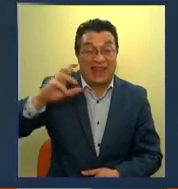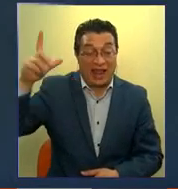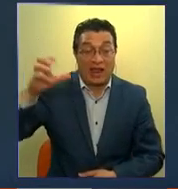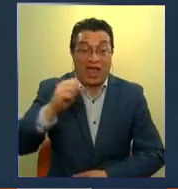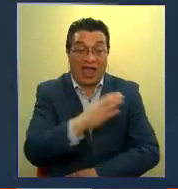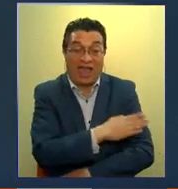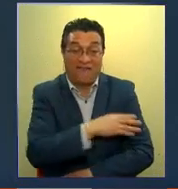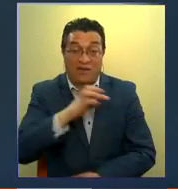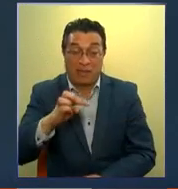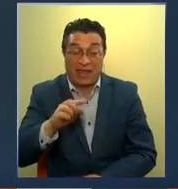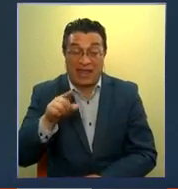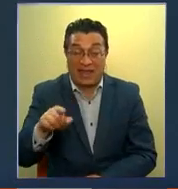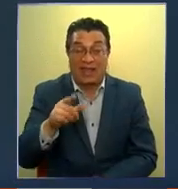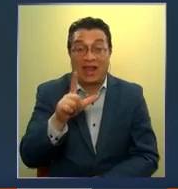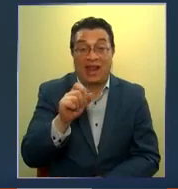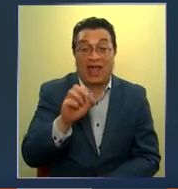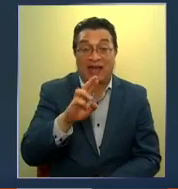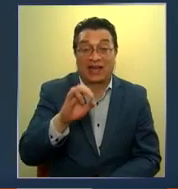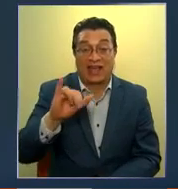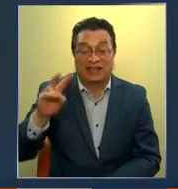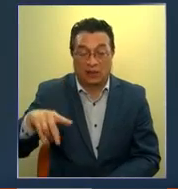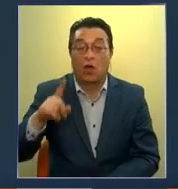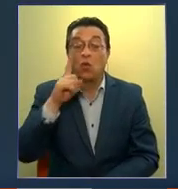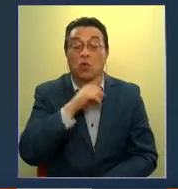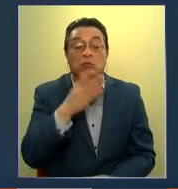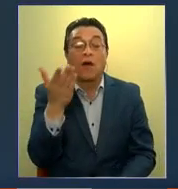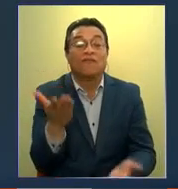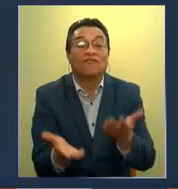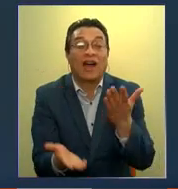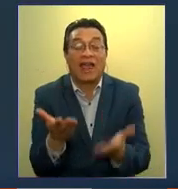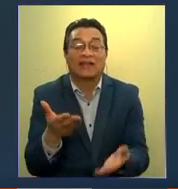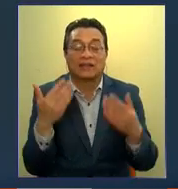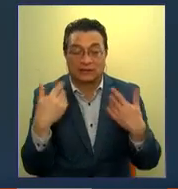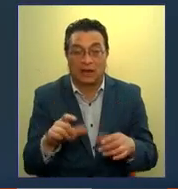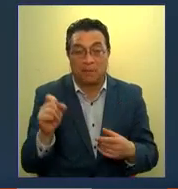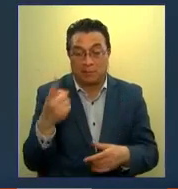Fernando Larraín, realizó el último balance de la jornada en este primer día